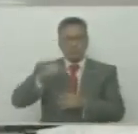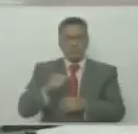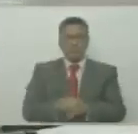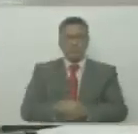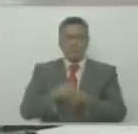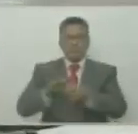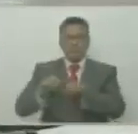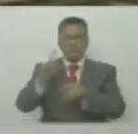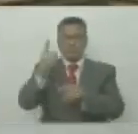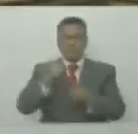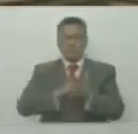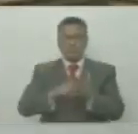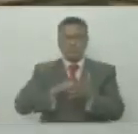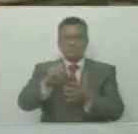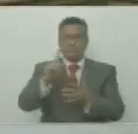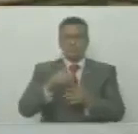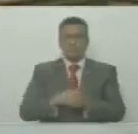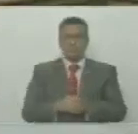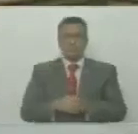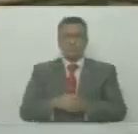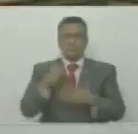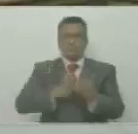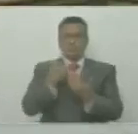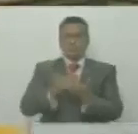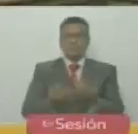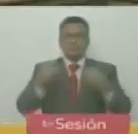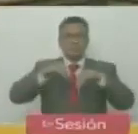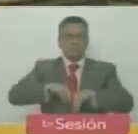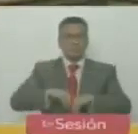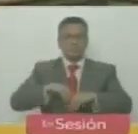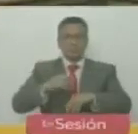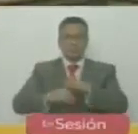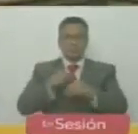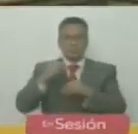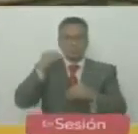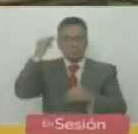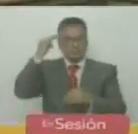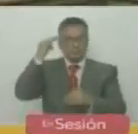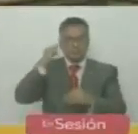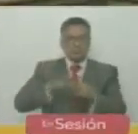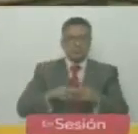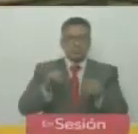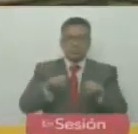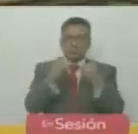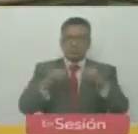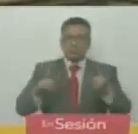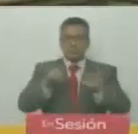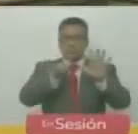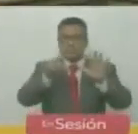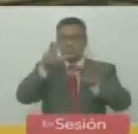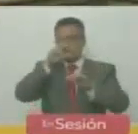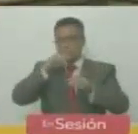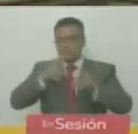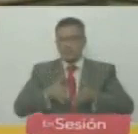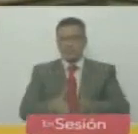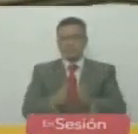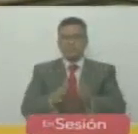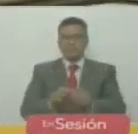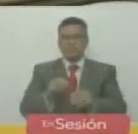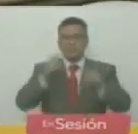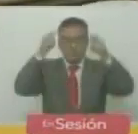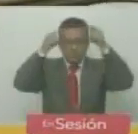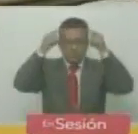ciudadana secretaria. Punto número uno, proyecto de acuerdo en conmemoración a los 68 años del natalicio de